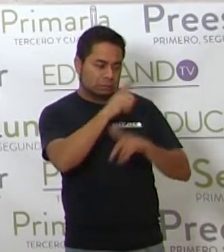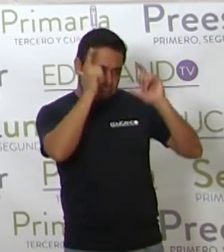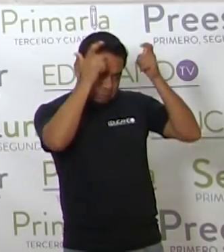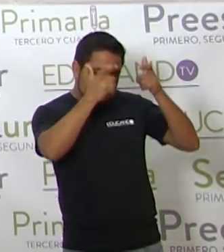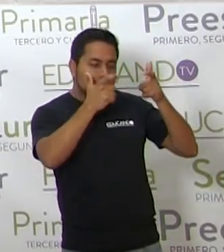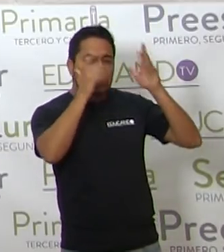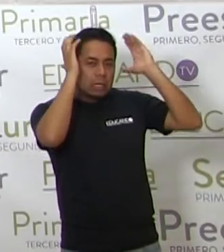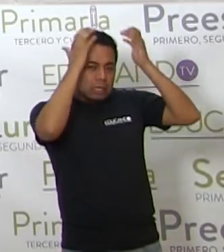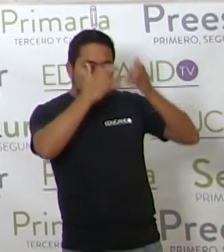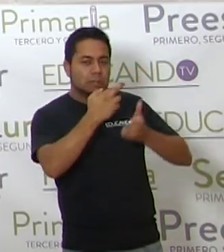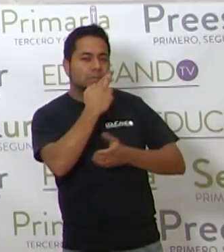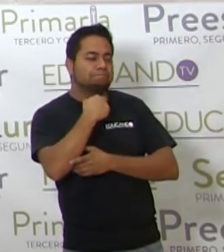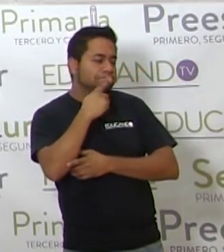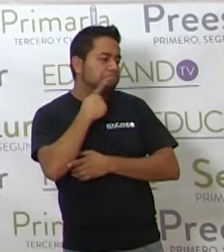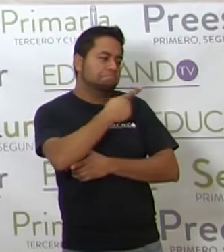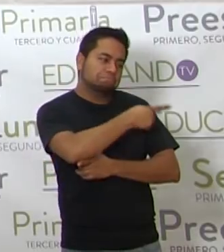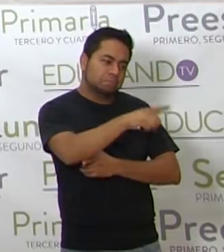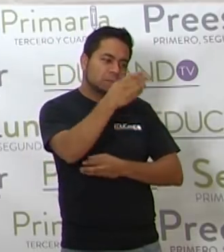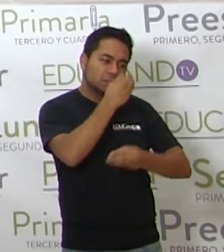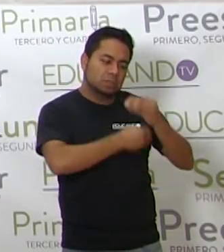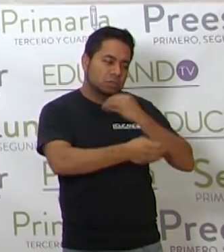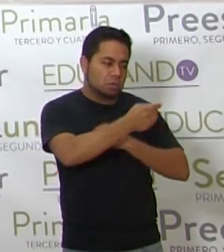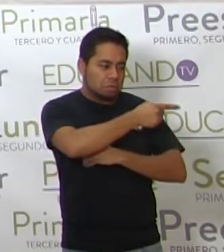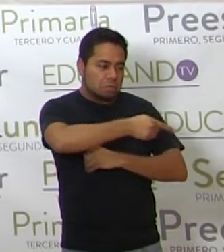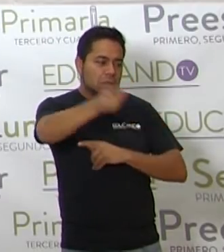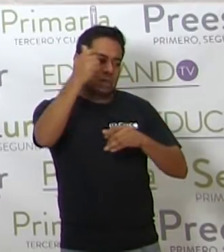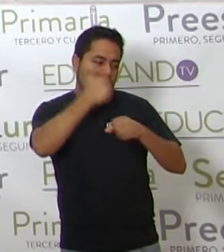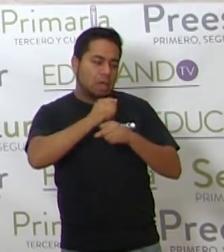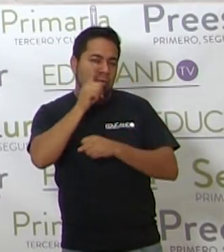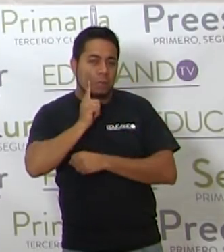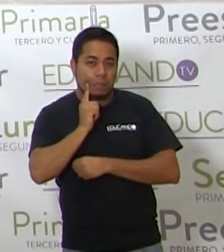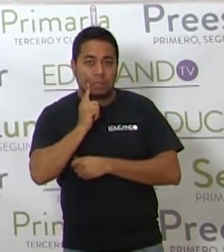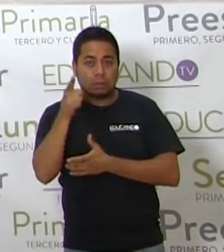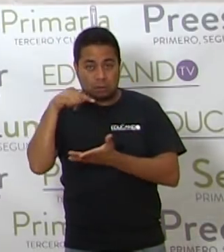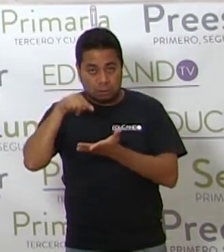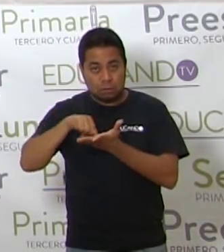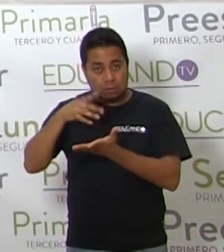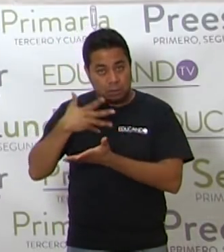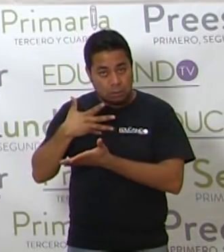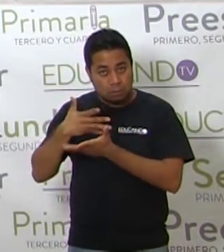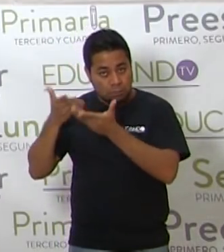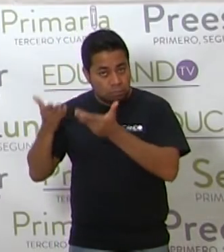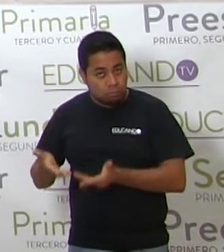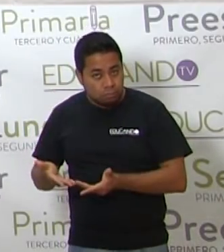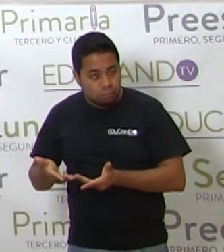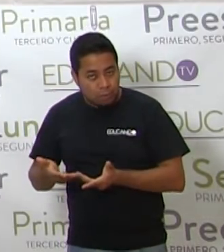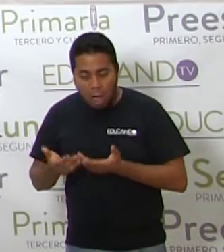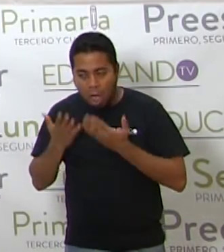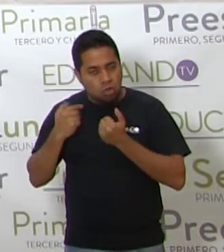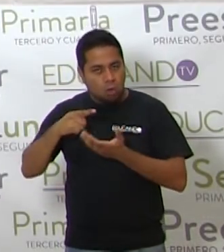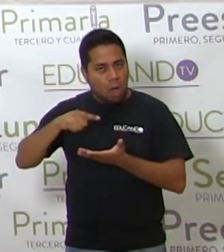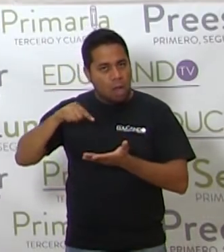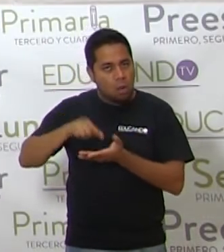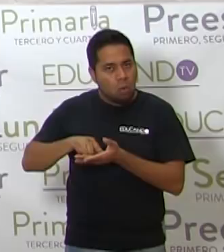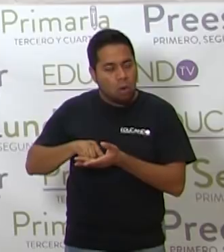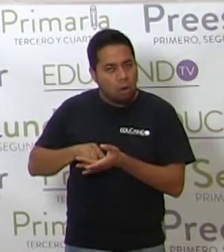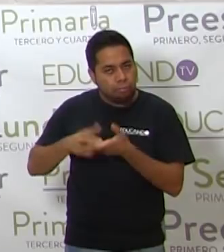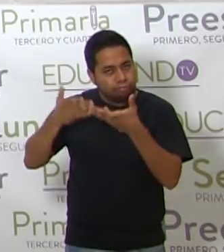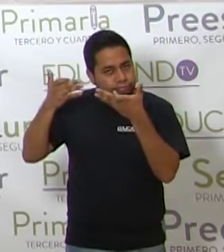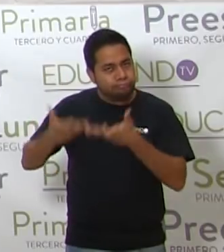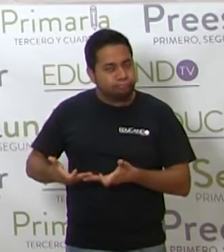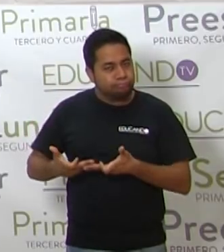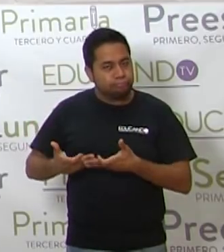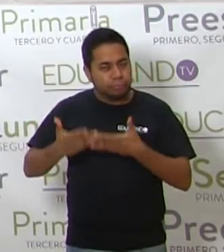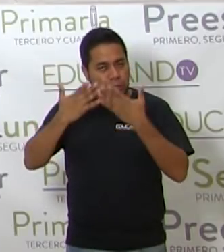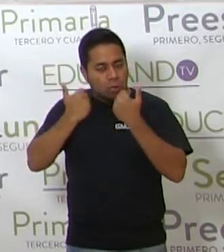comida a su abuelita. ¿Identificas el lugar? No tiene lugar, ¿verdad? No